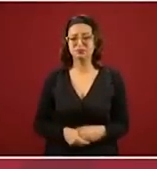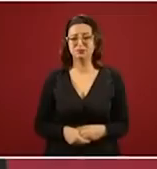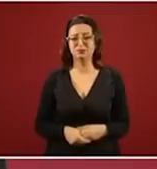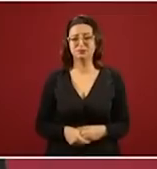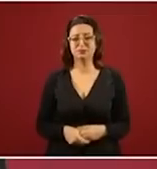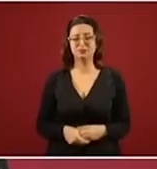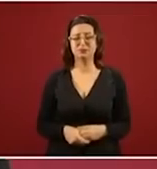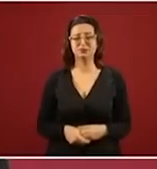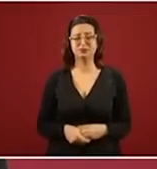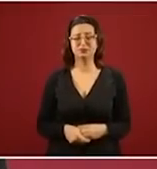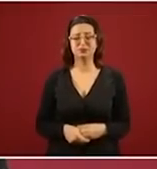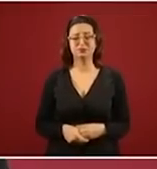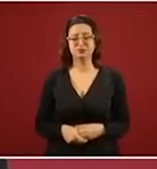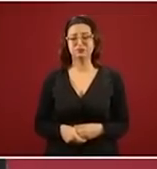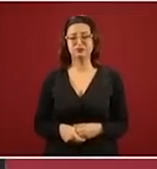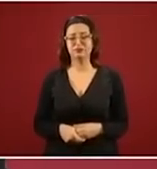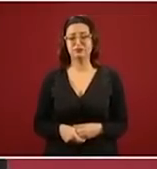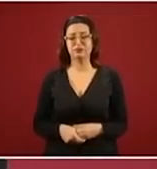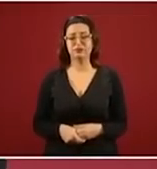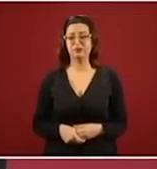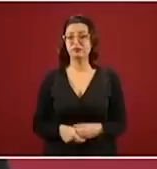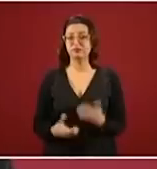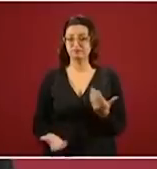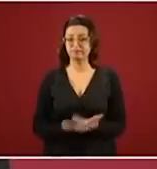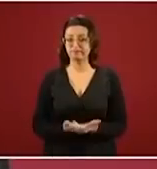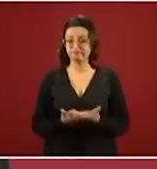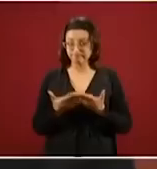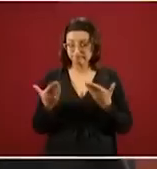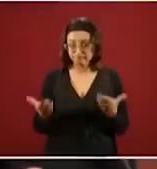ya eso